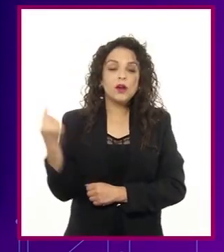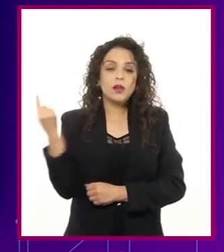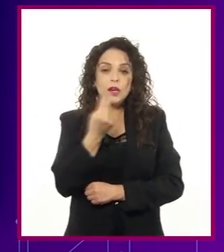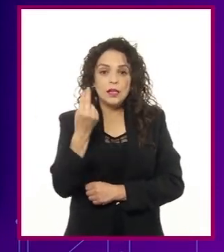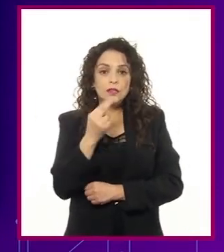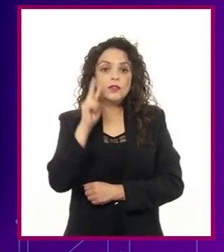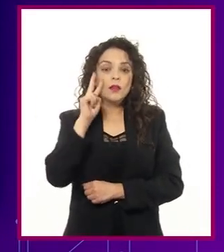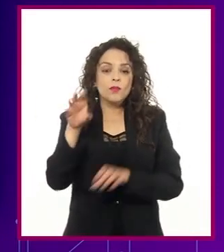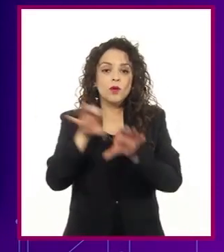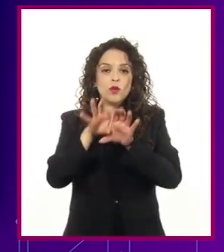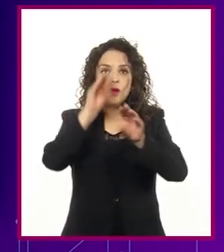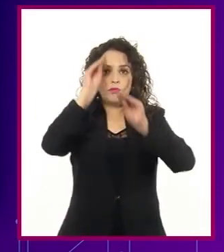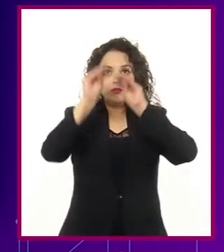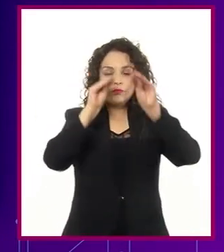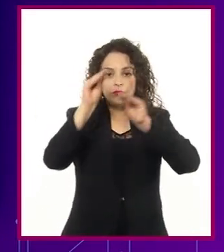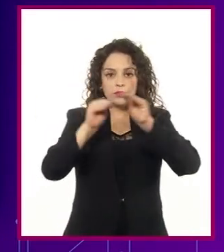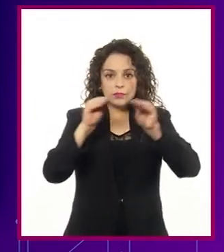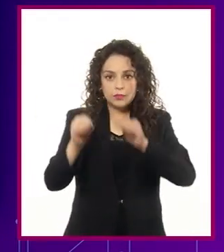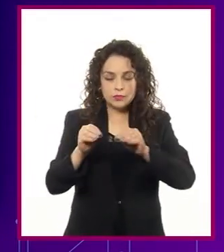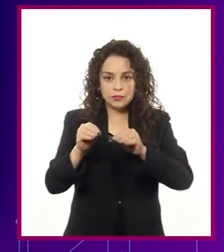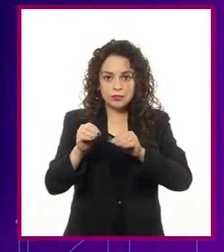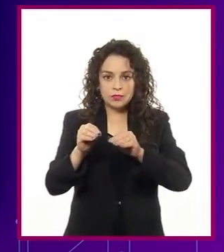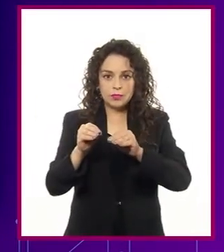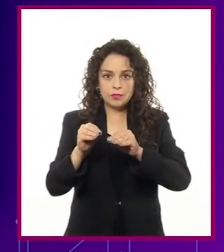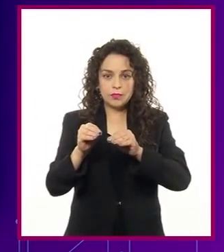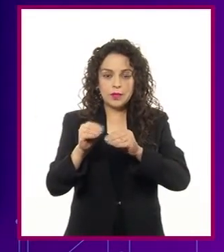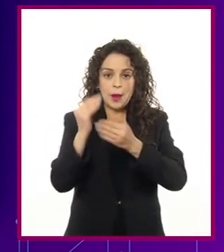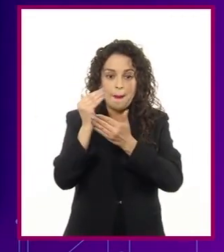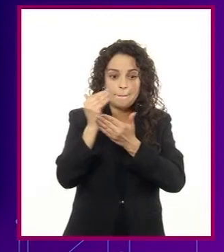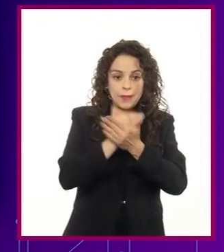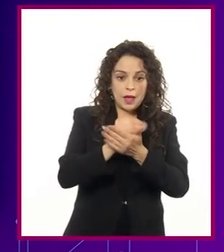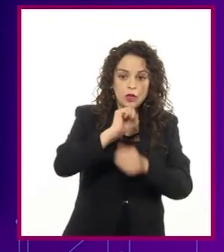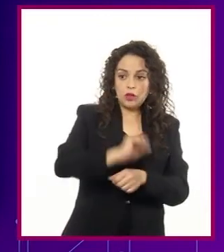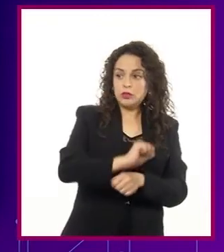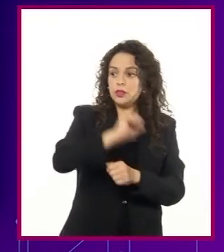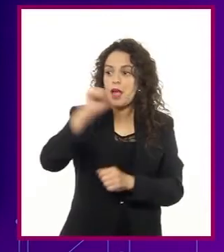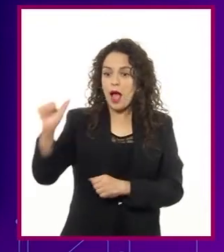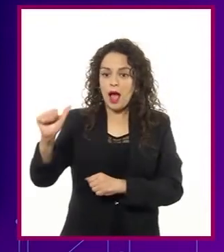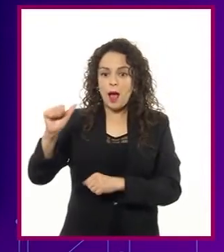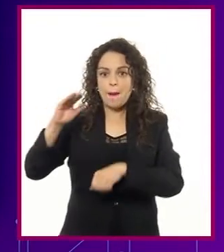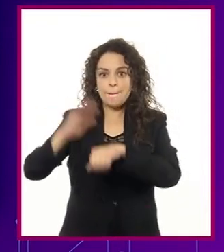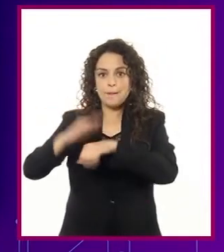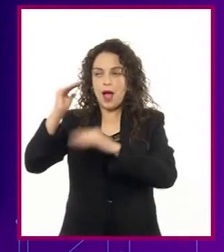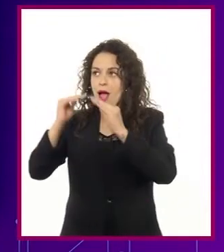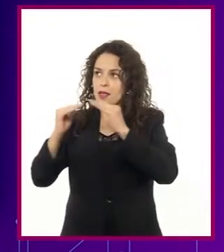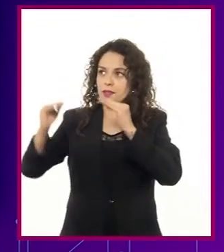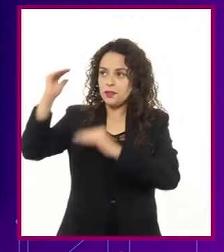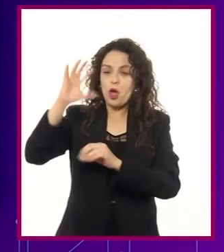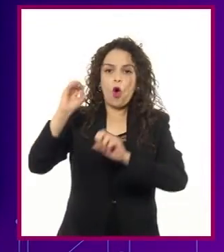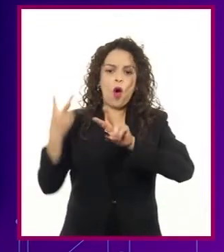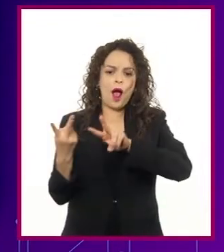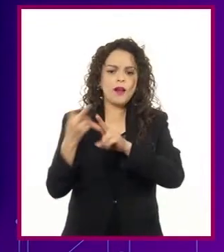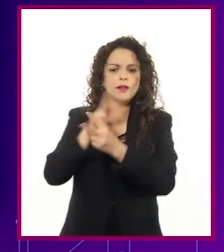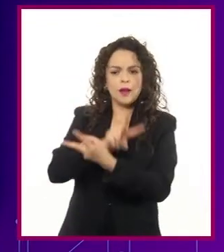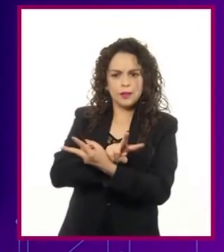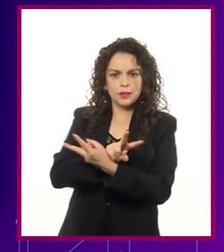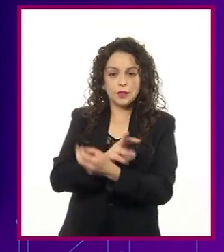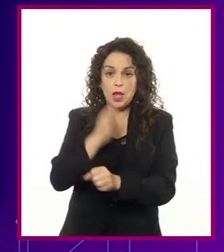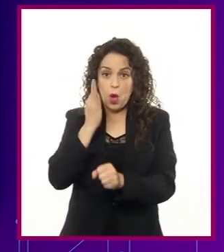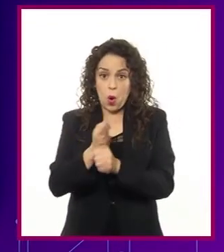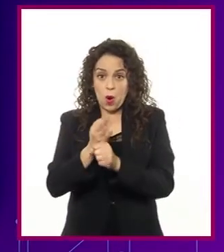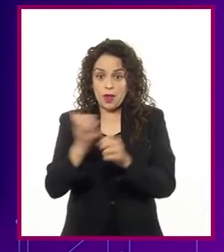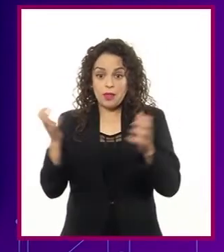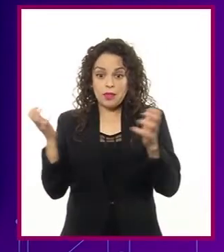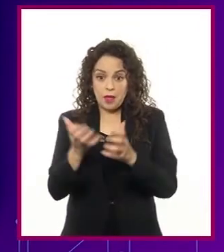acomodar los datos del menor al mayor o del mayor al menor. En esta ocasión lo haremos